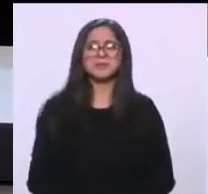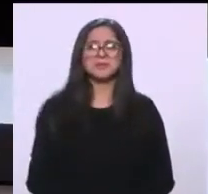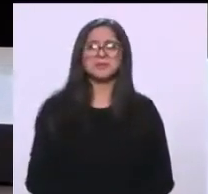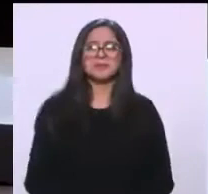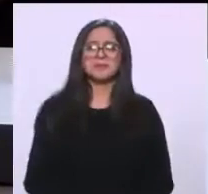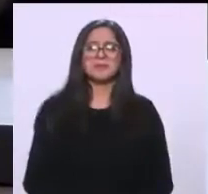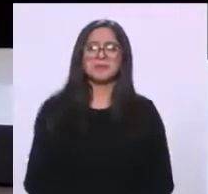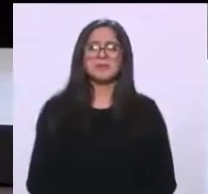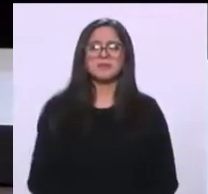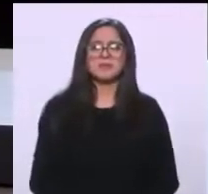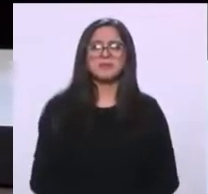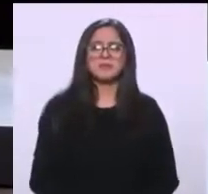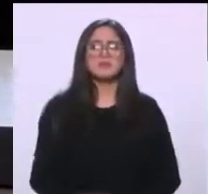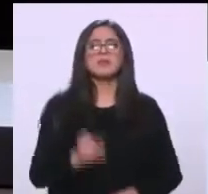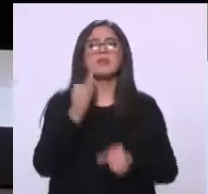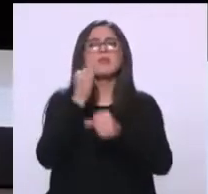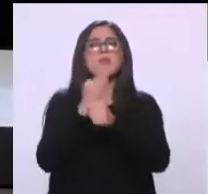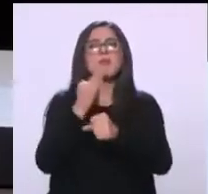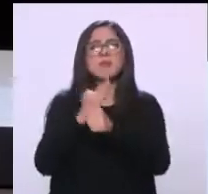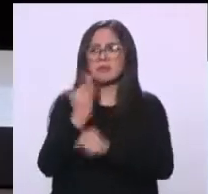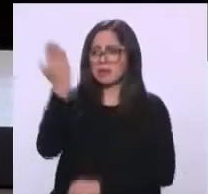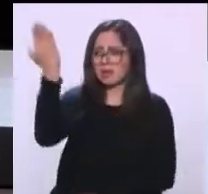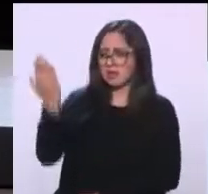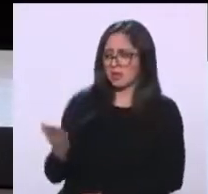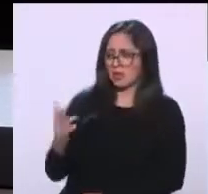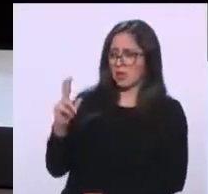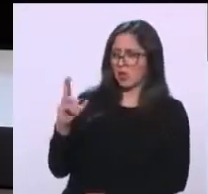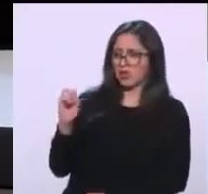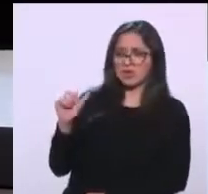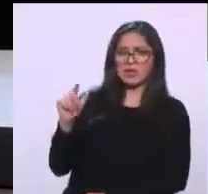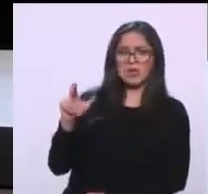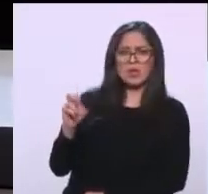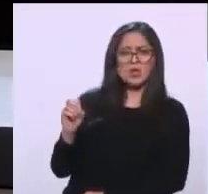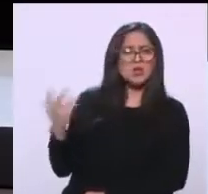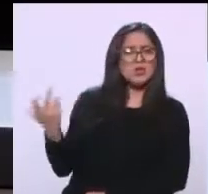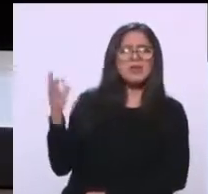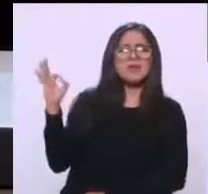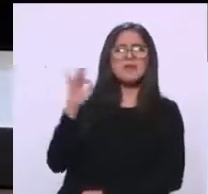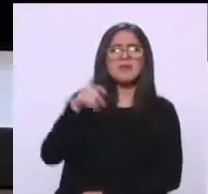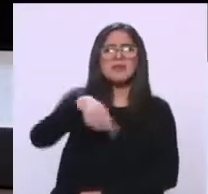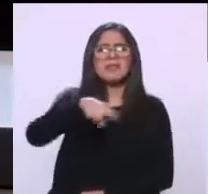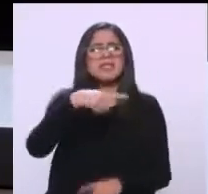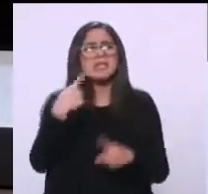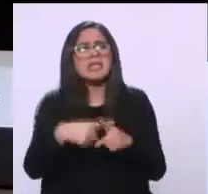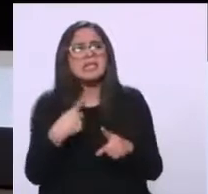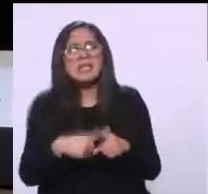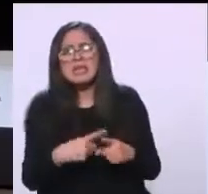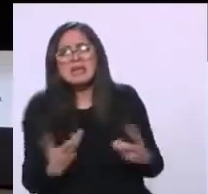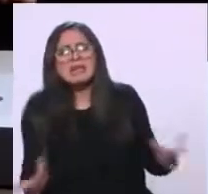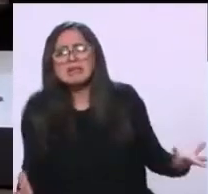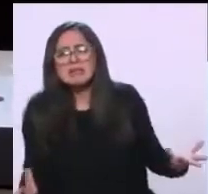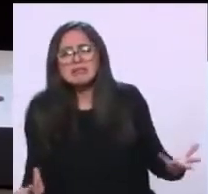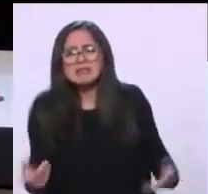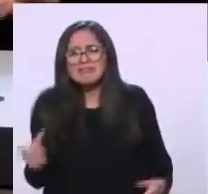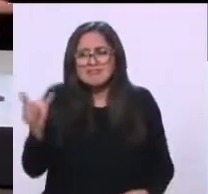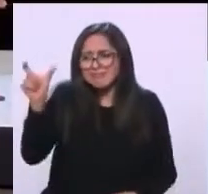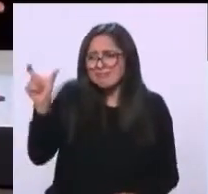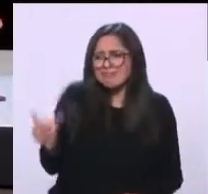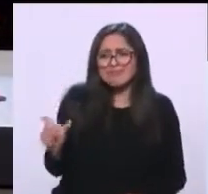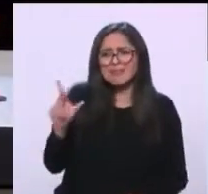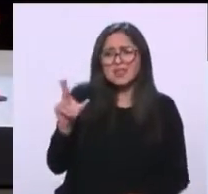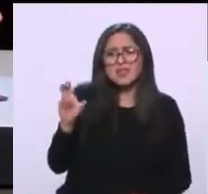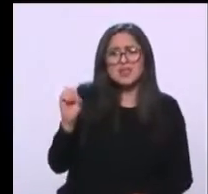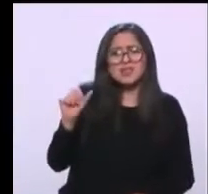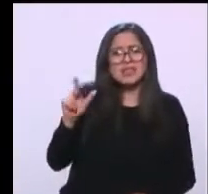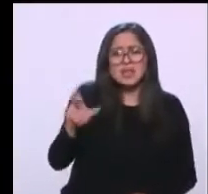pensar quién, si no es Rosario, quién podría encabezarla que no fuera alguien como Rosario, ¿no? Es una persona, nadie mejor